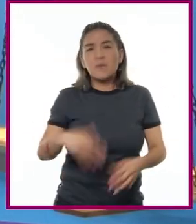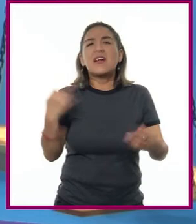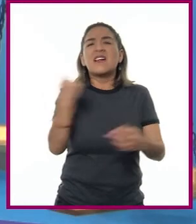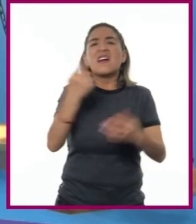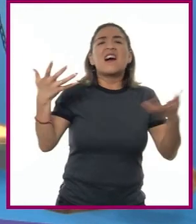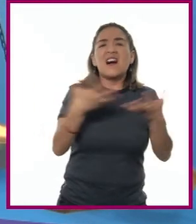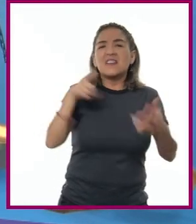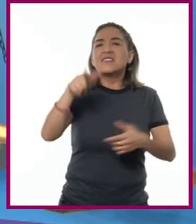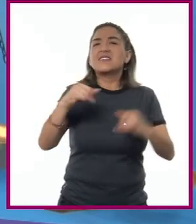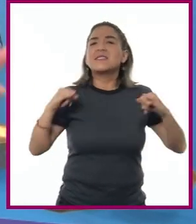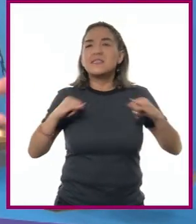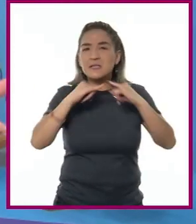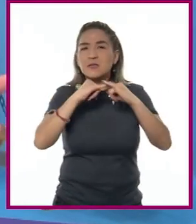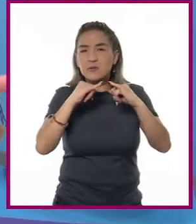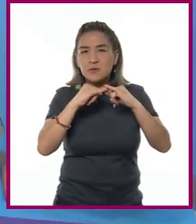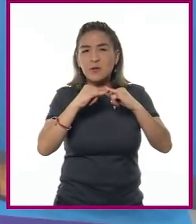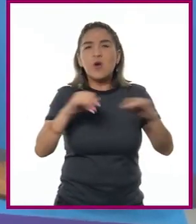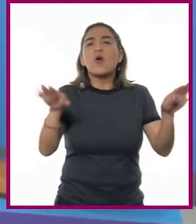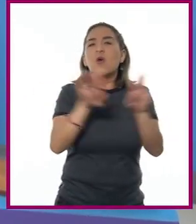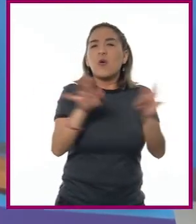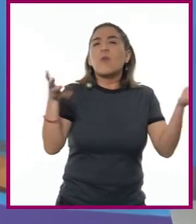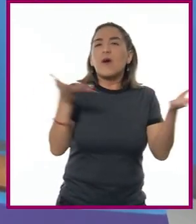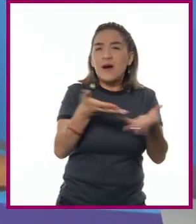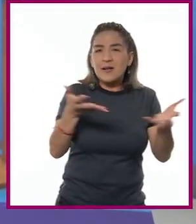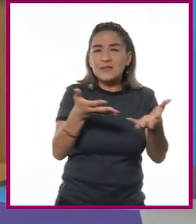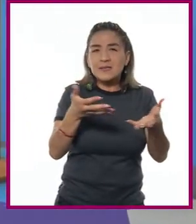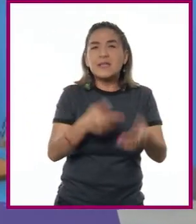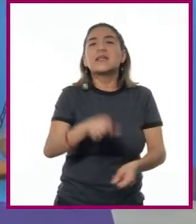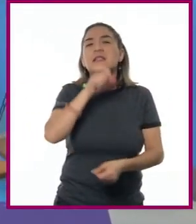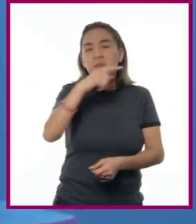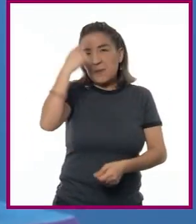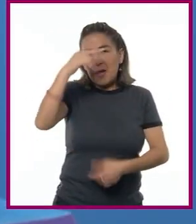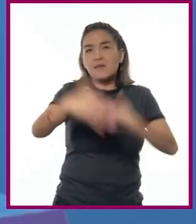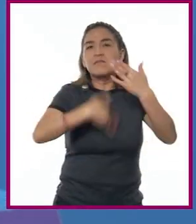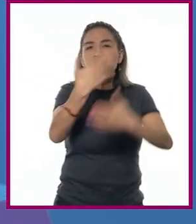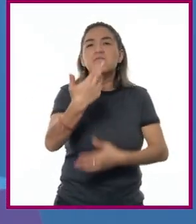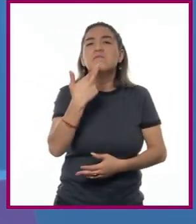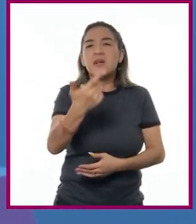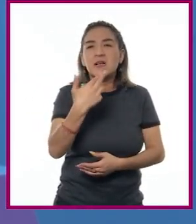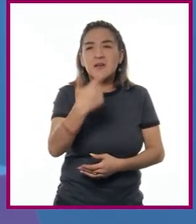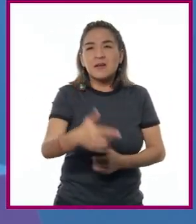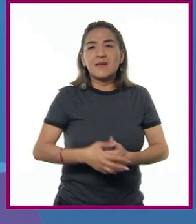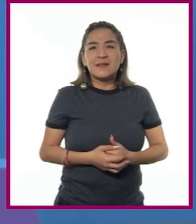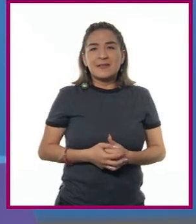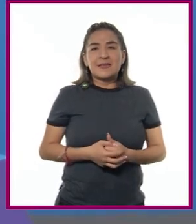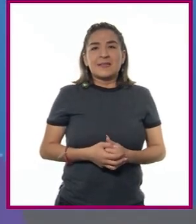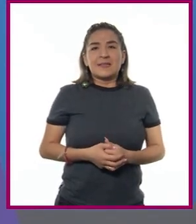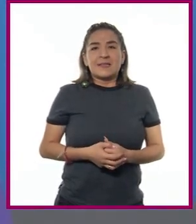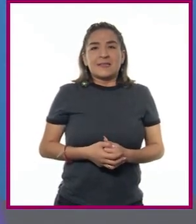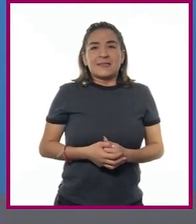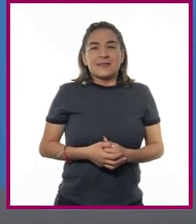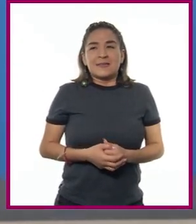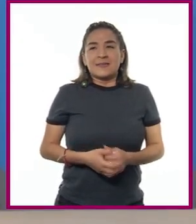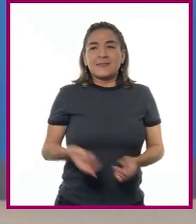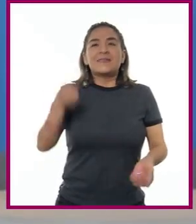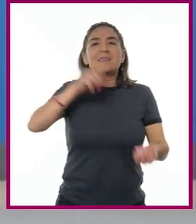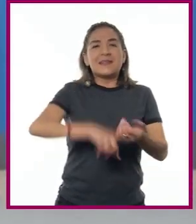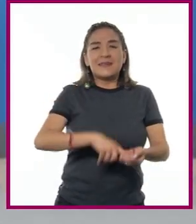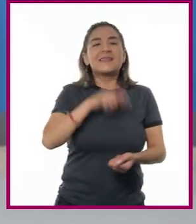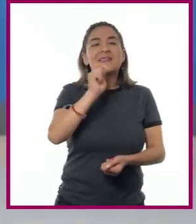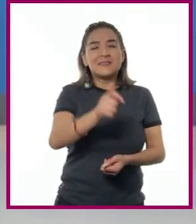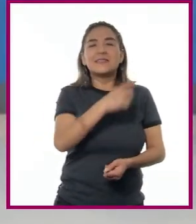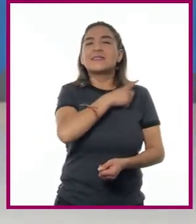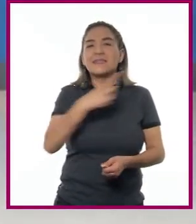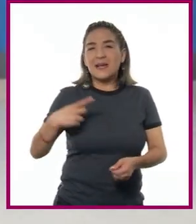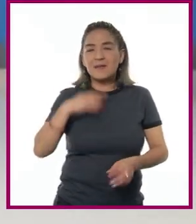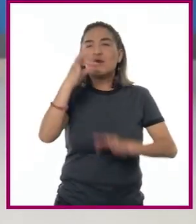las instituciones, cómo lo hacen y de qué manera mejorar. Es una labor que puede y debe